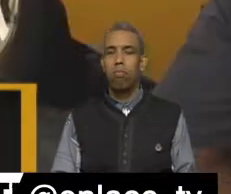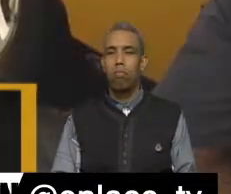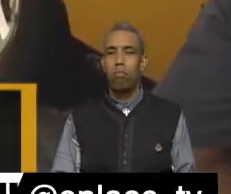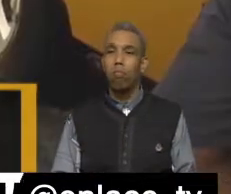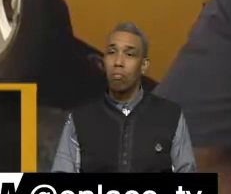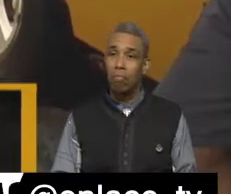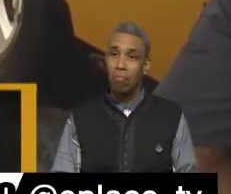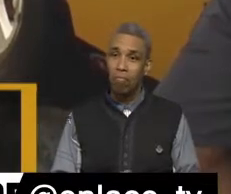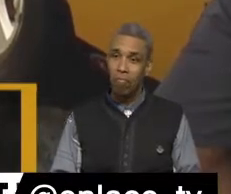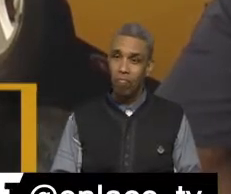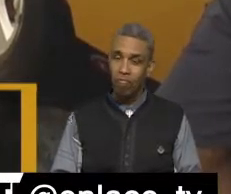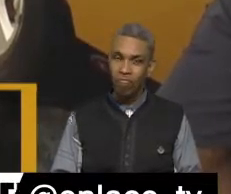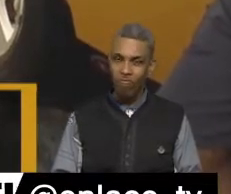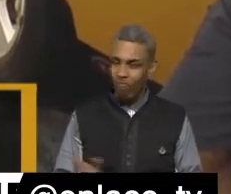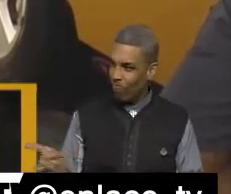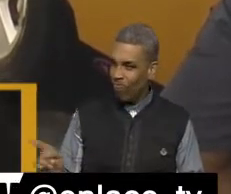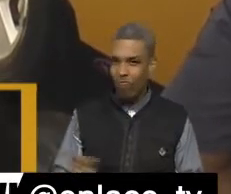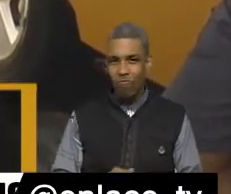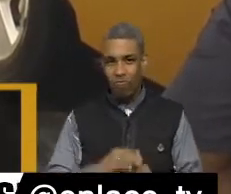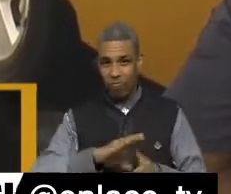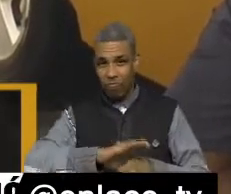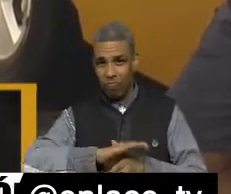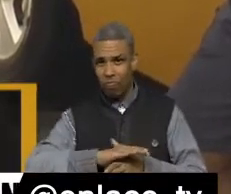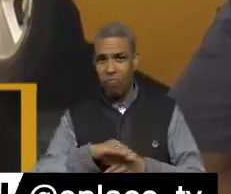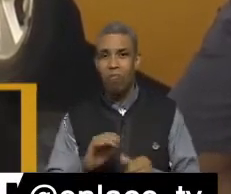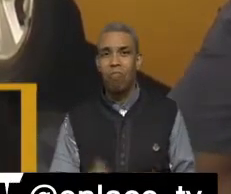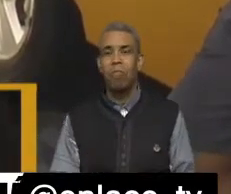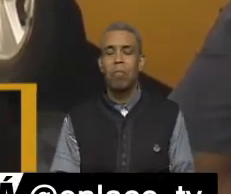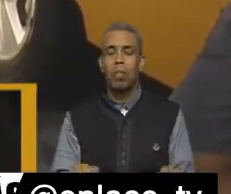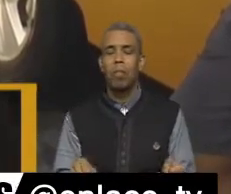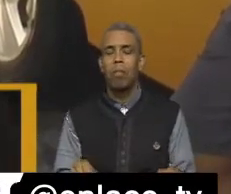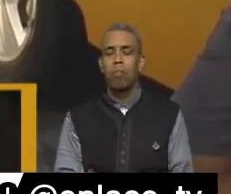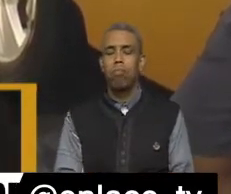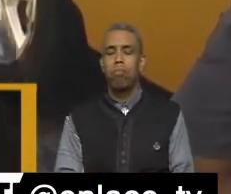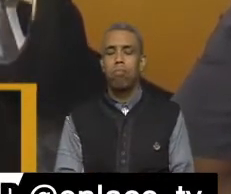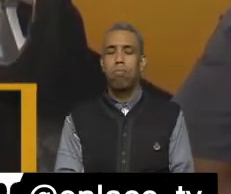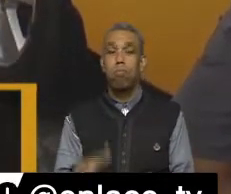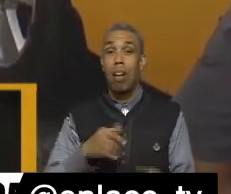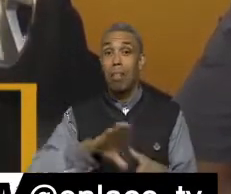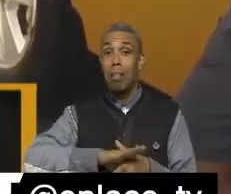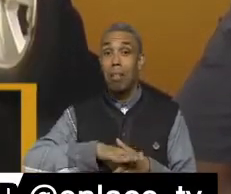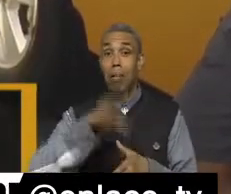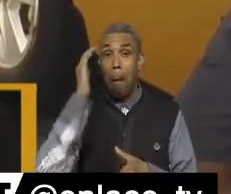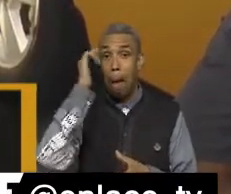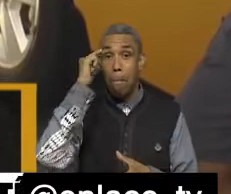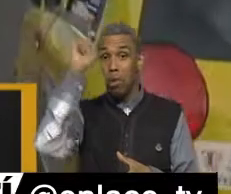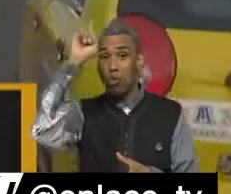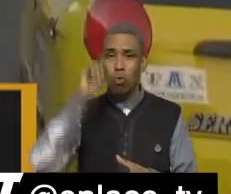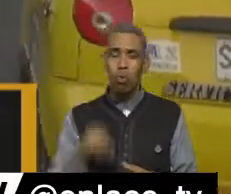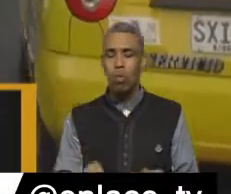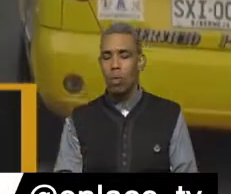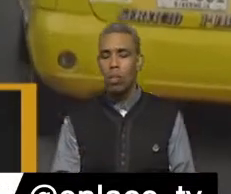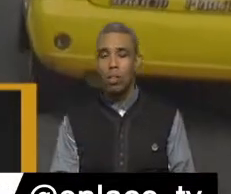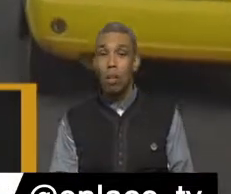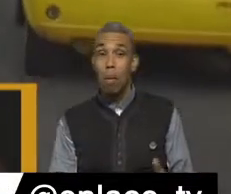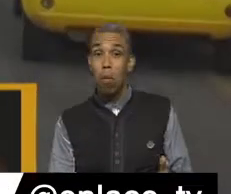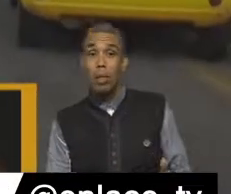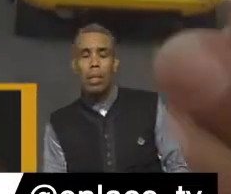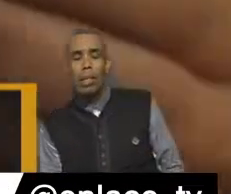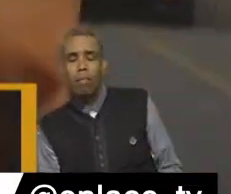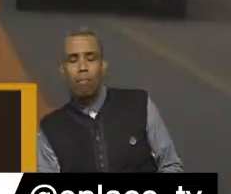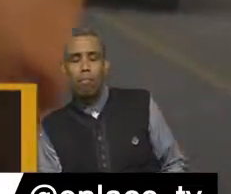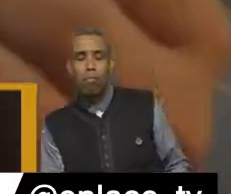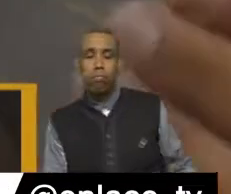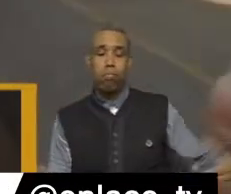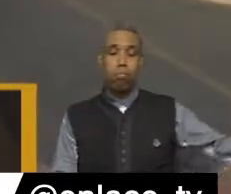ciudad, el conductor de este taxi abrió de forma abrupta la puerta del vehículo de transporte público y provocó un grave accidente. Yo venía por mi